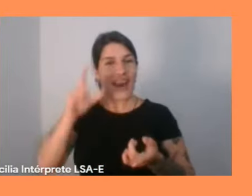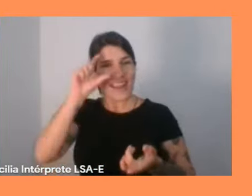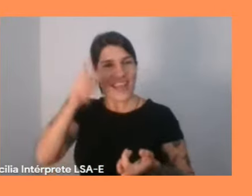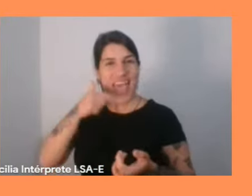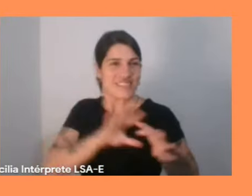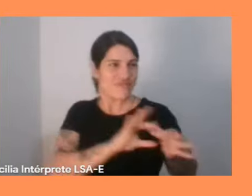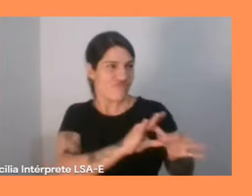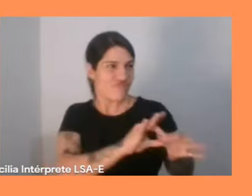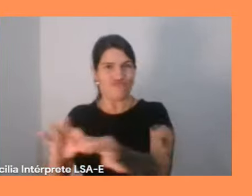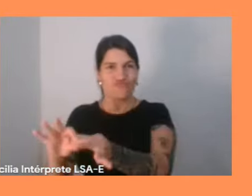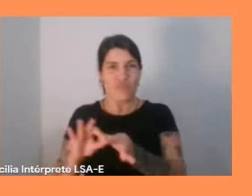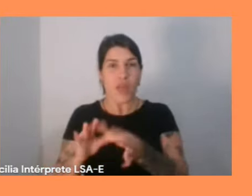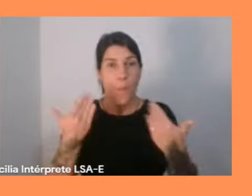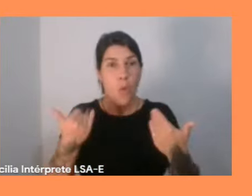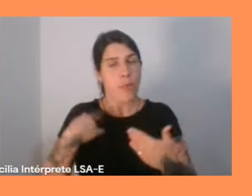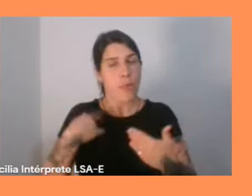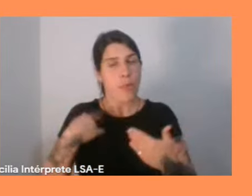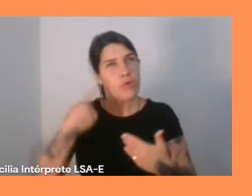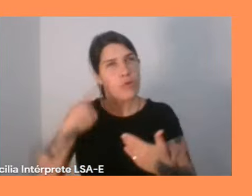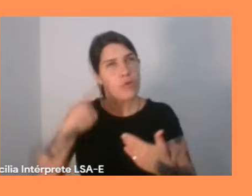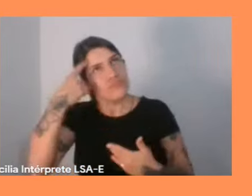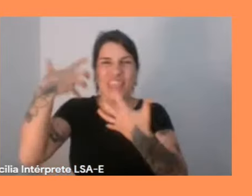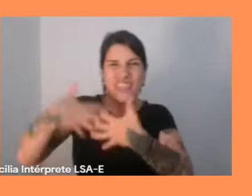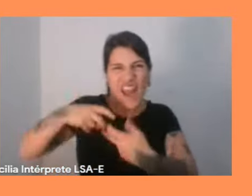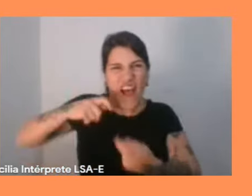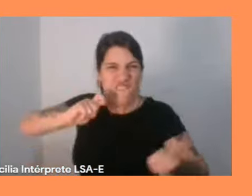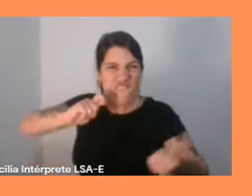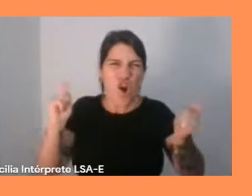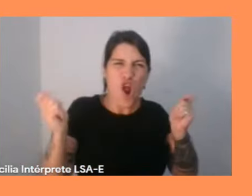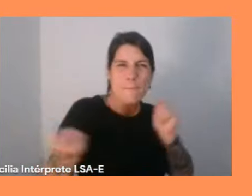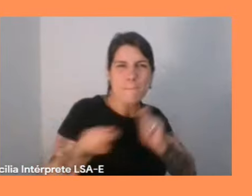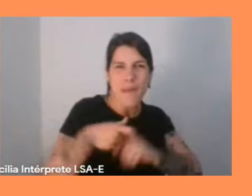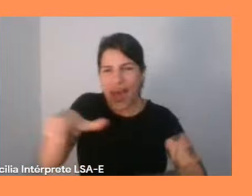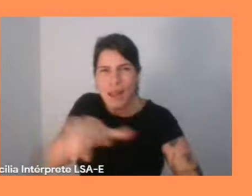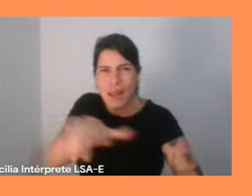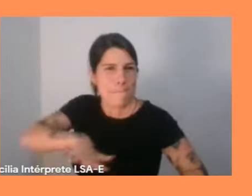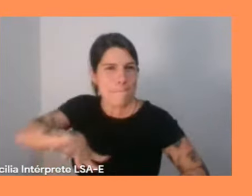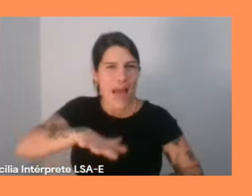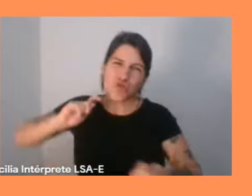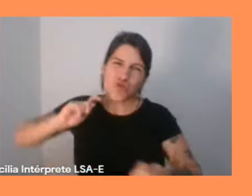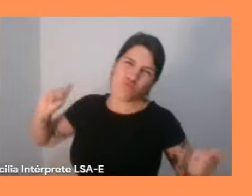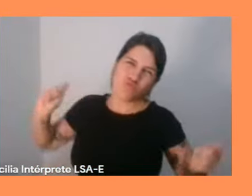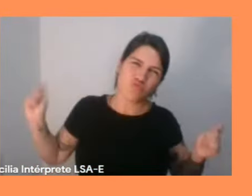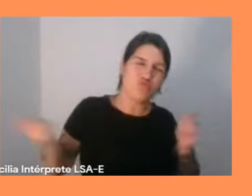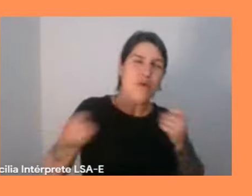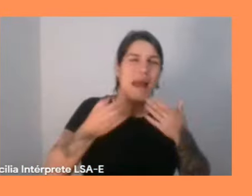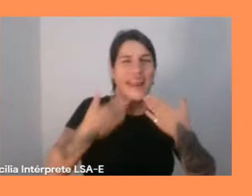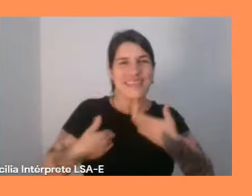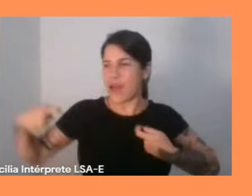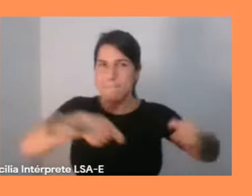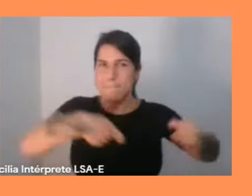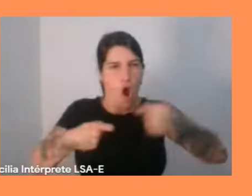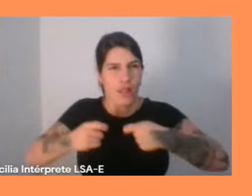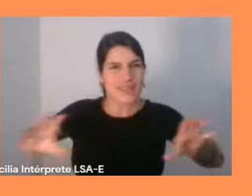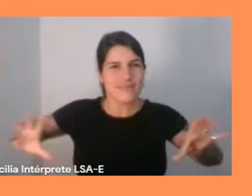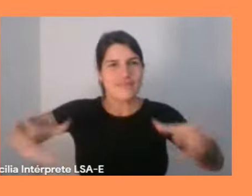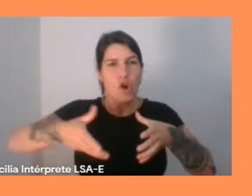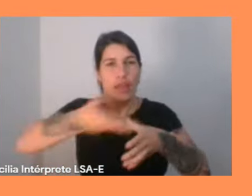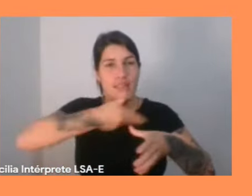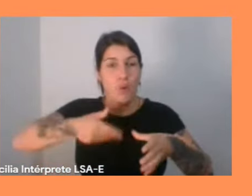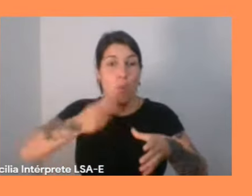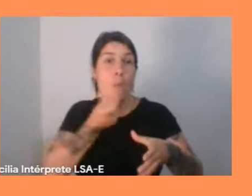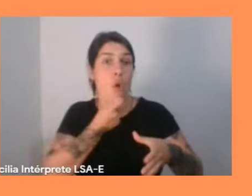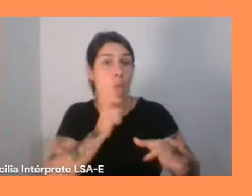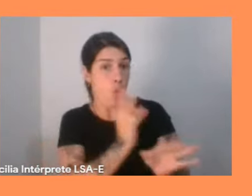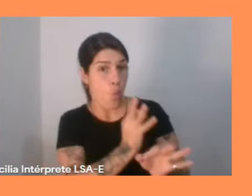los espacios que compartimos y habitamos, tanto la propia escuela como el barrio y la comunidad en que